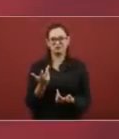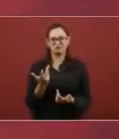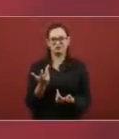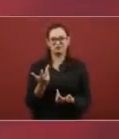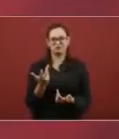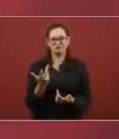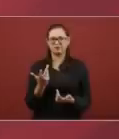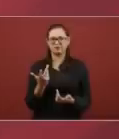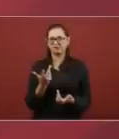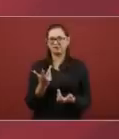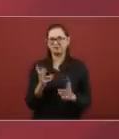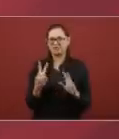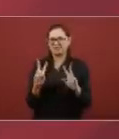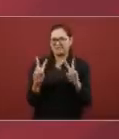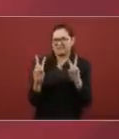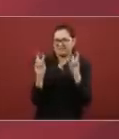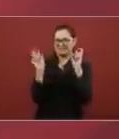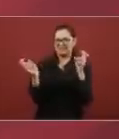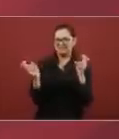una